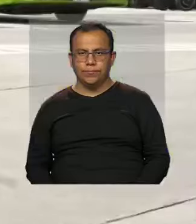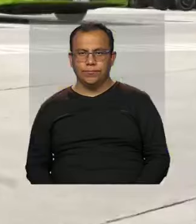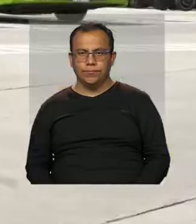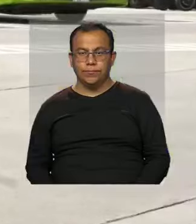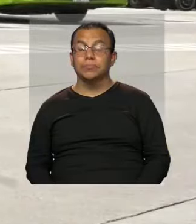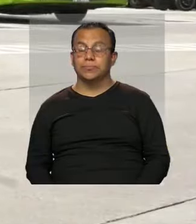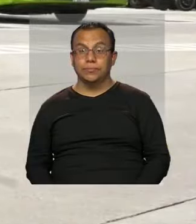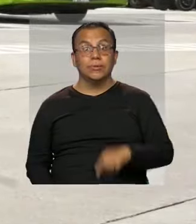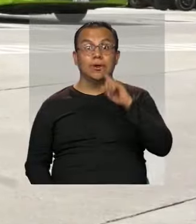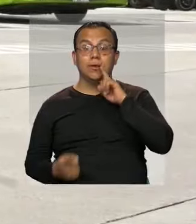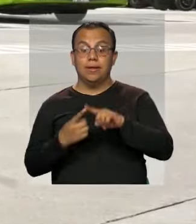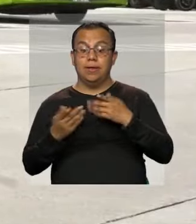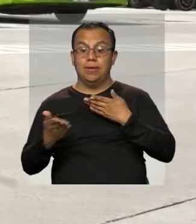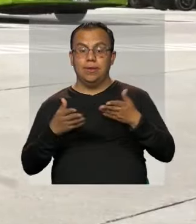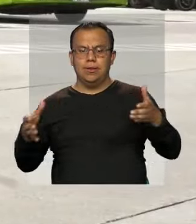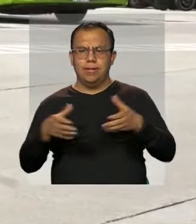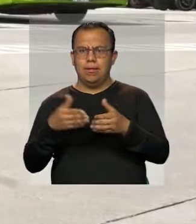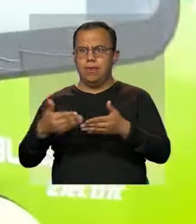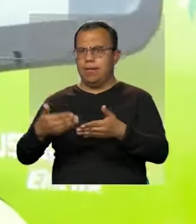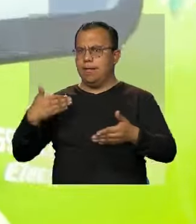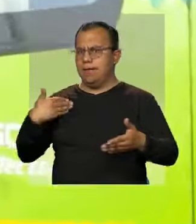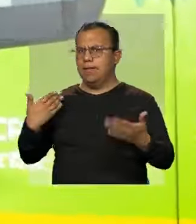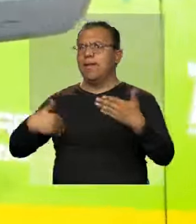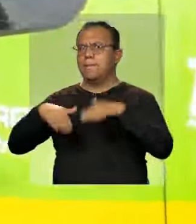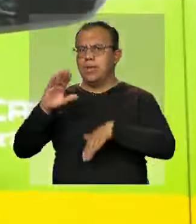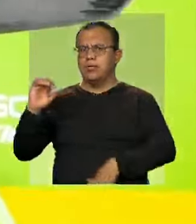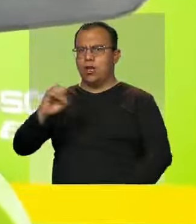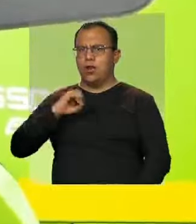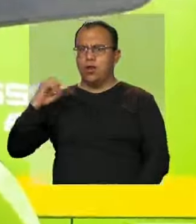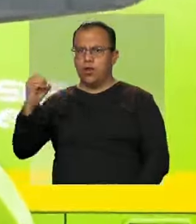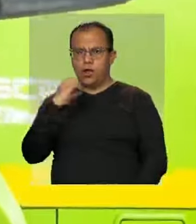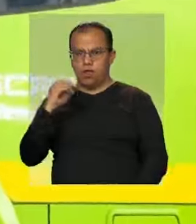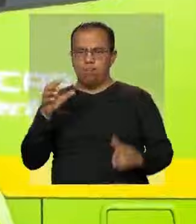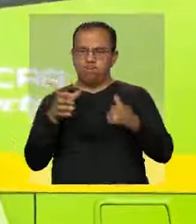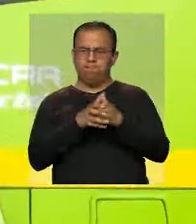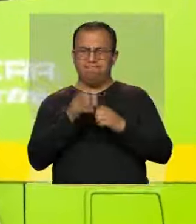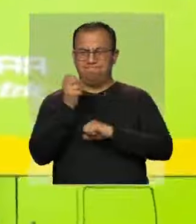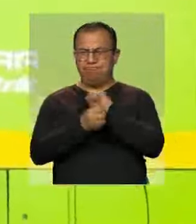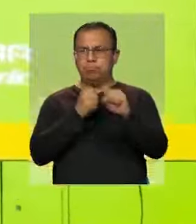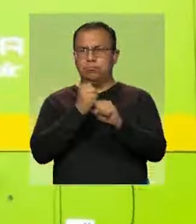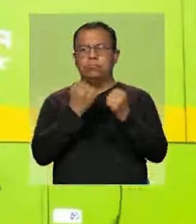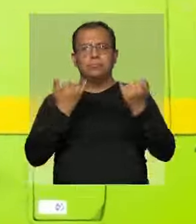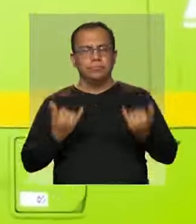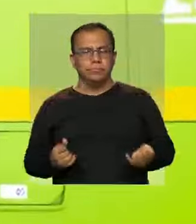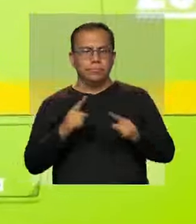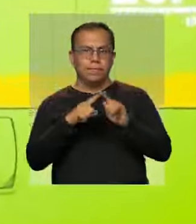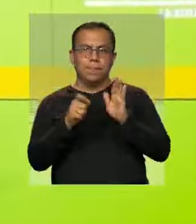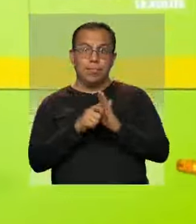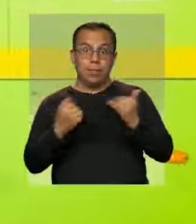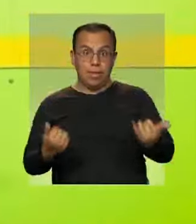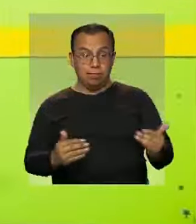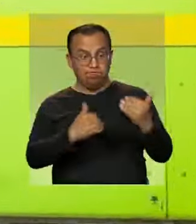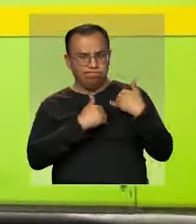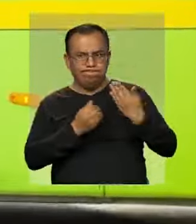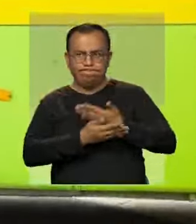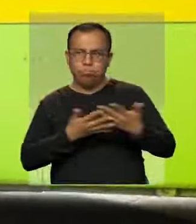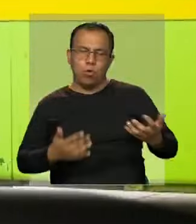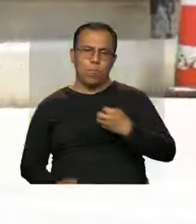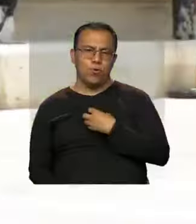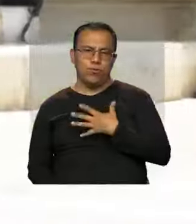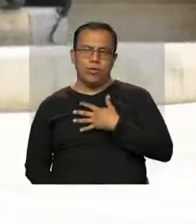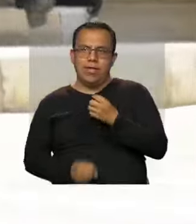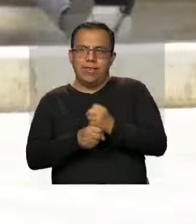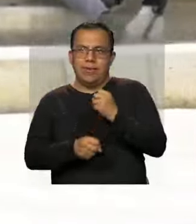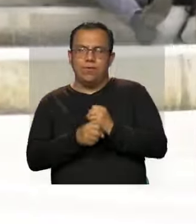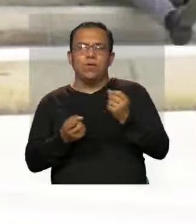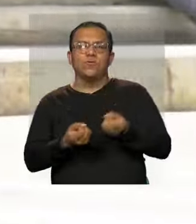Se trata de un sector que anteriormente era masculinizado y sectario con su edad. Sin embargo, La Rolita le ha brindado oportunidad de trabajo